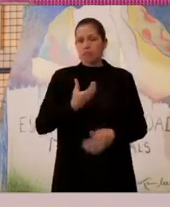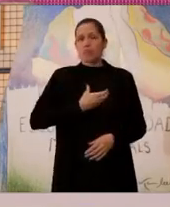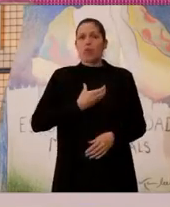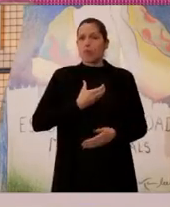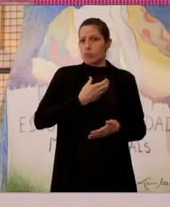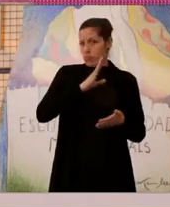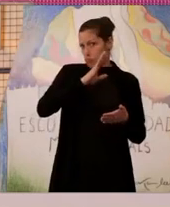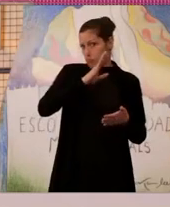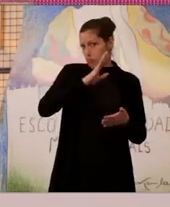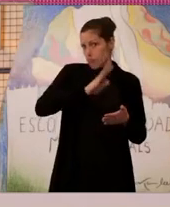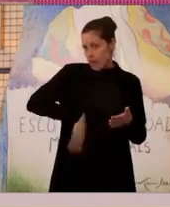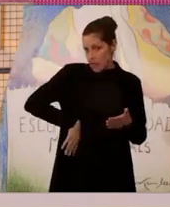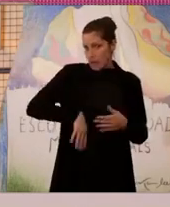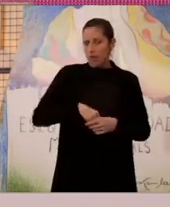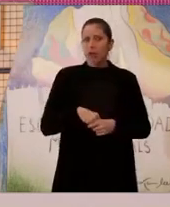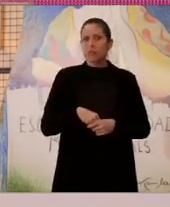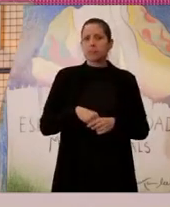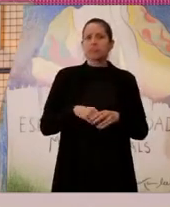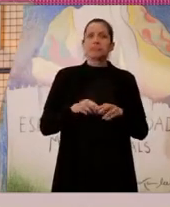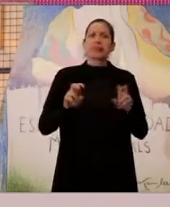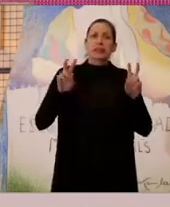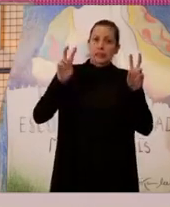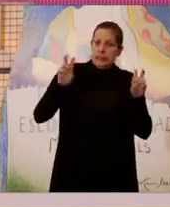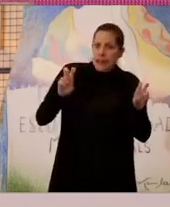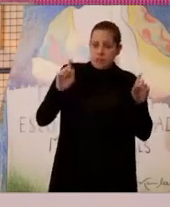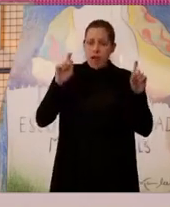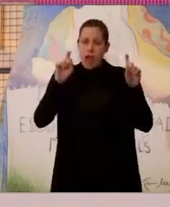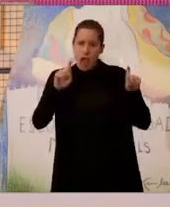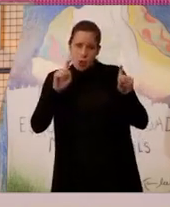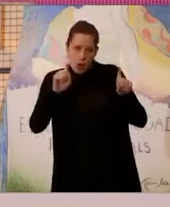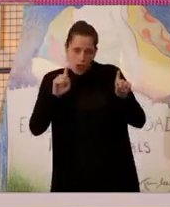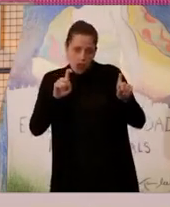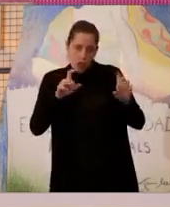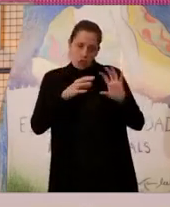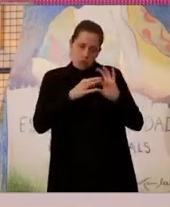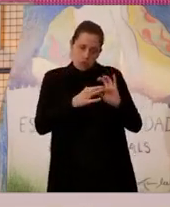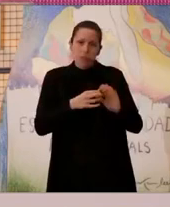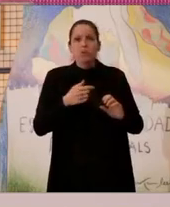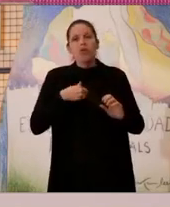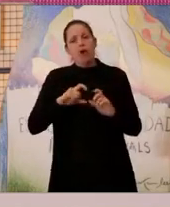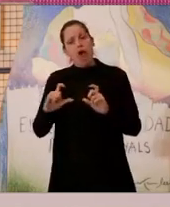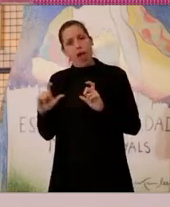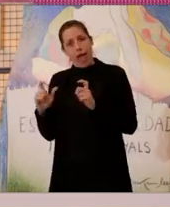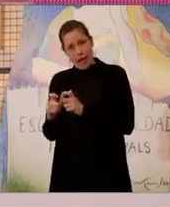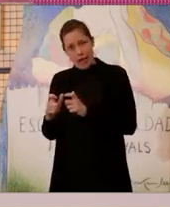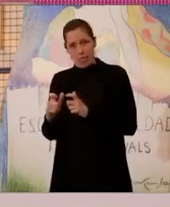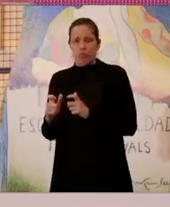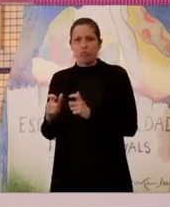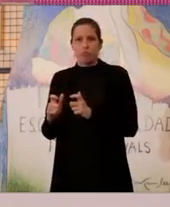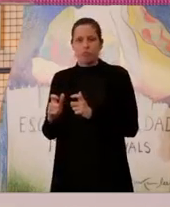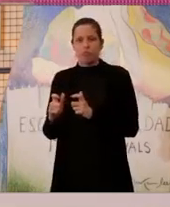llevando los temas de Educación entonces había formado un grupo con mi equipo digamos más dirigente